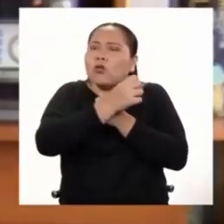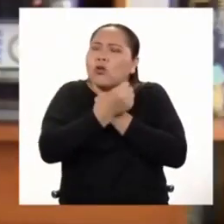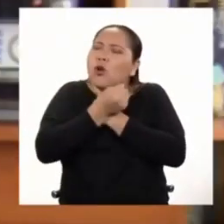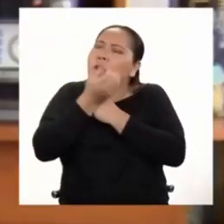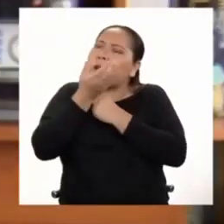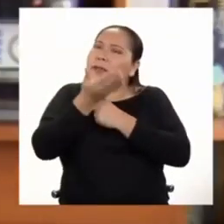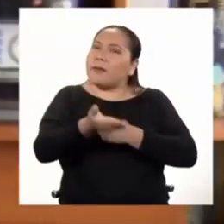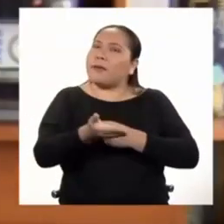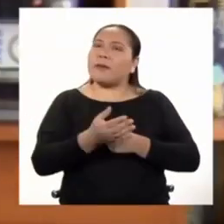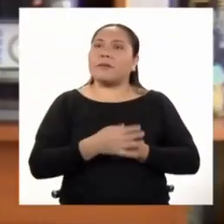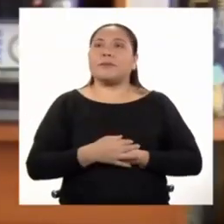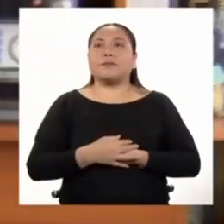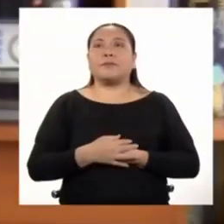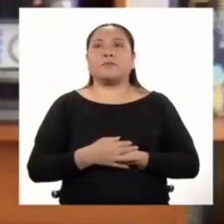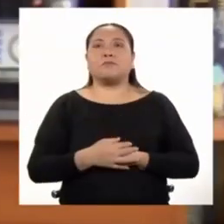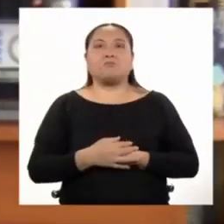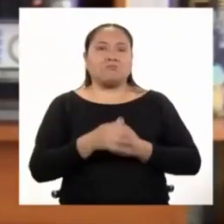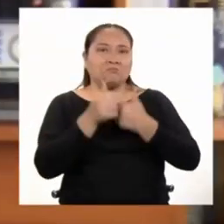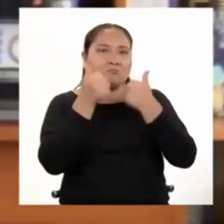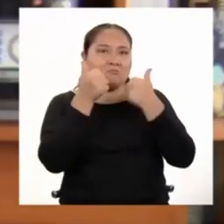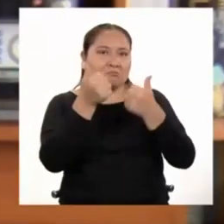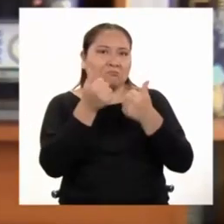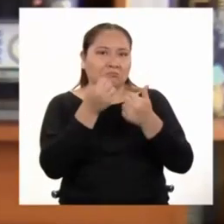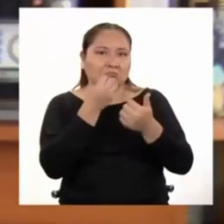tipazo,